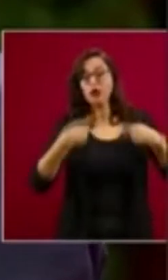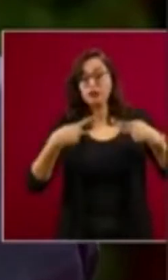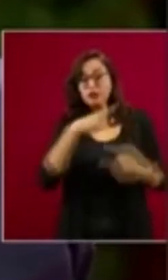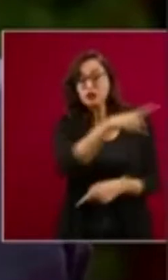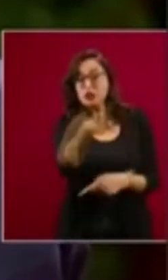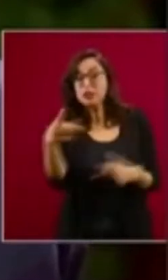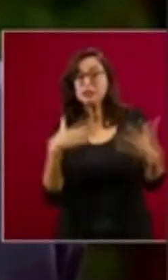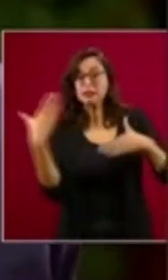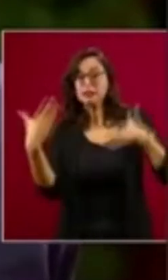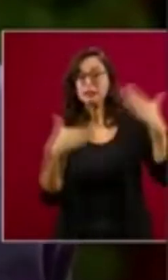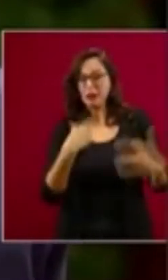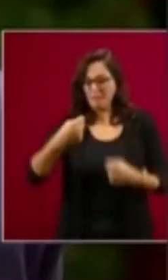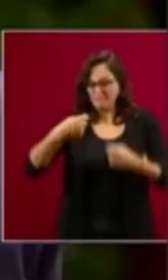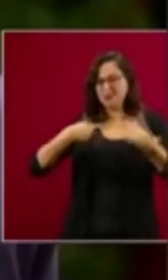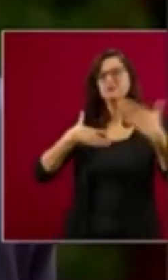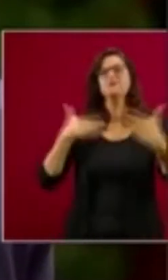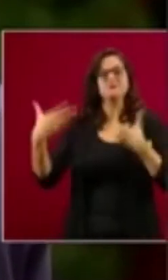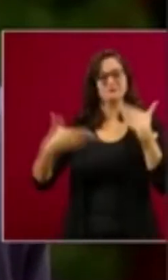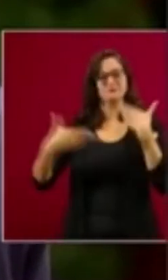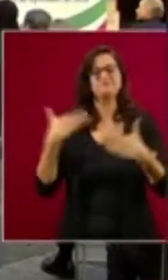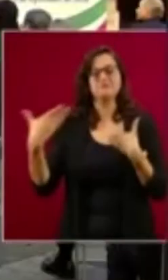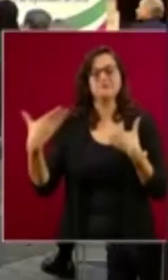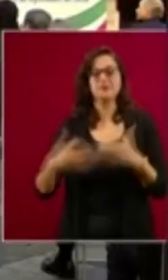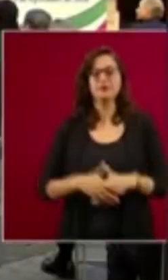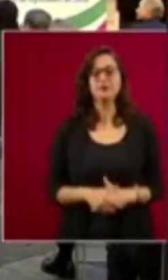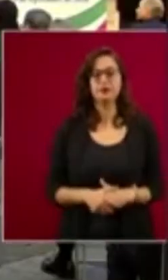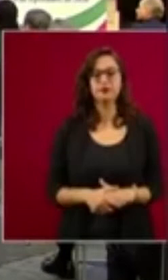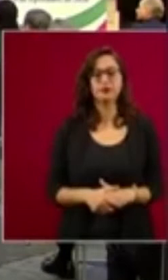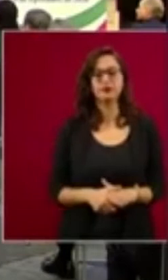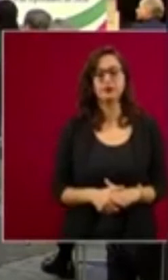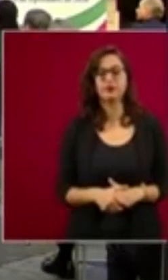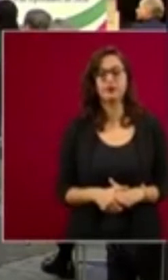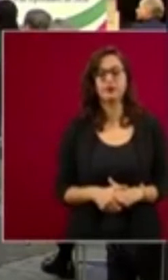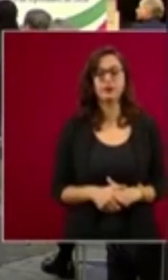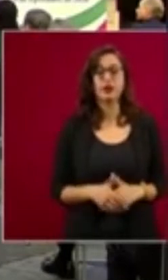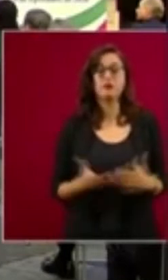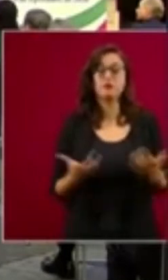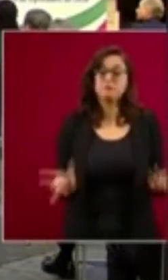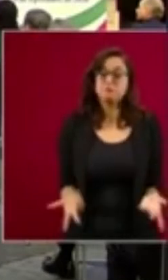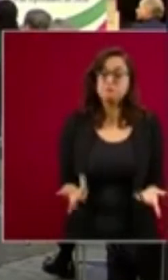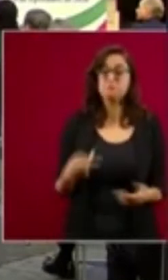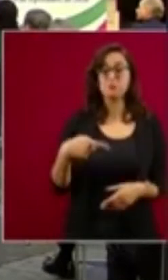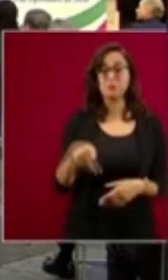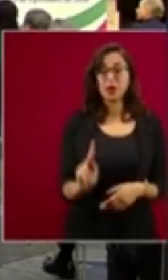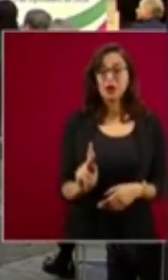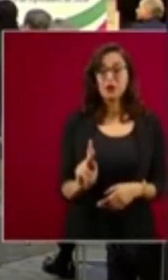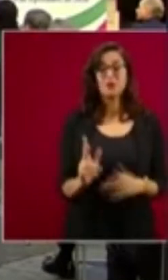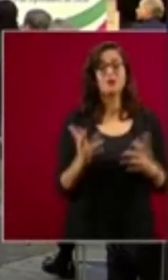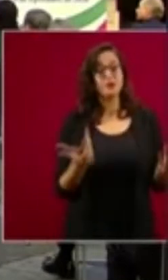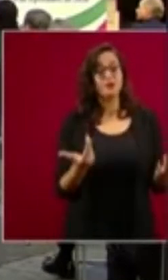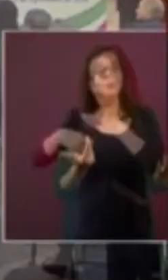apoyos sociales, pero que no se da cuenta y nadie sabe a quién se le entregan, cómo se le entregan, en qué se beneficia